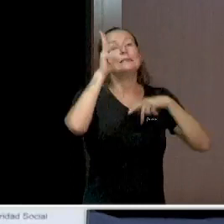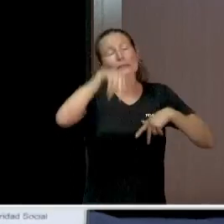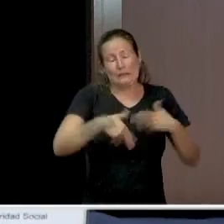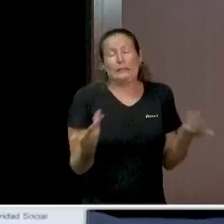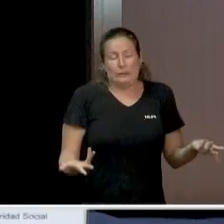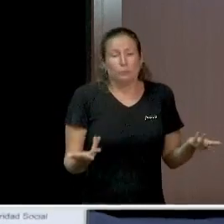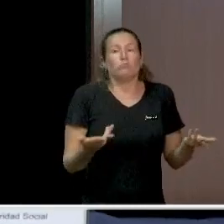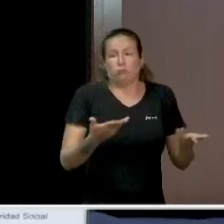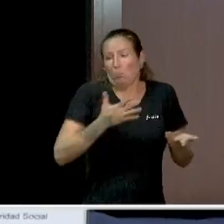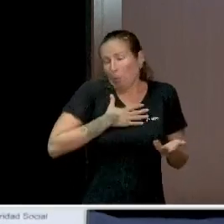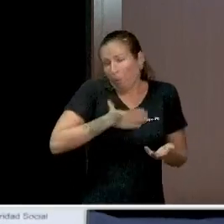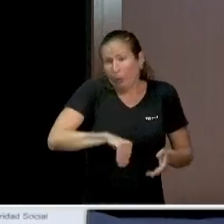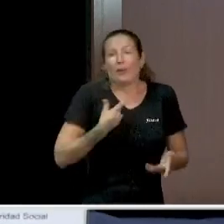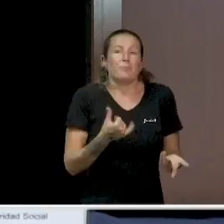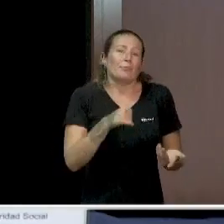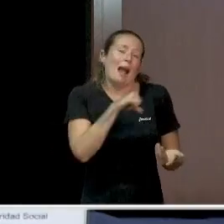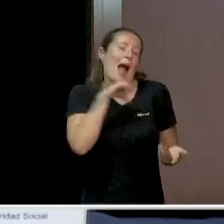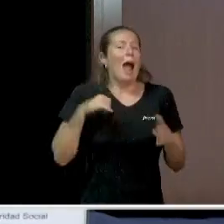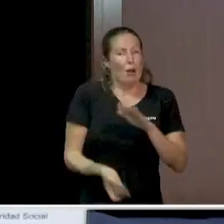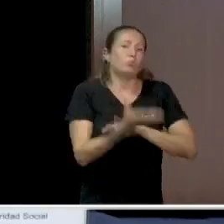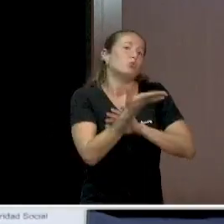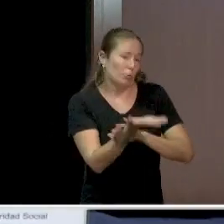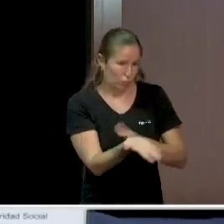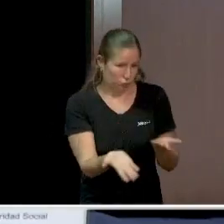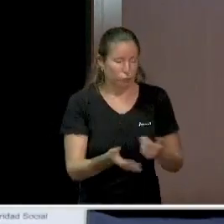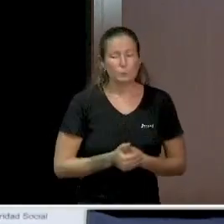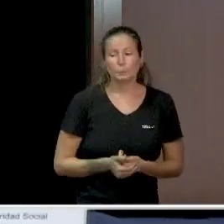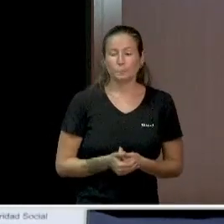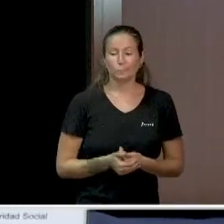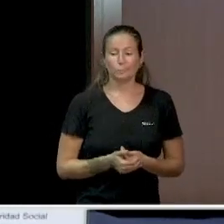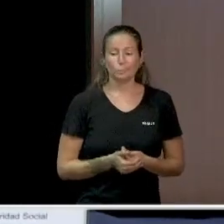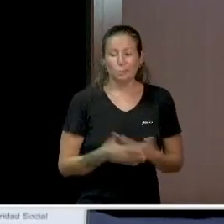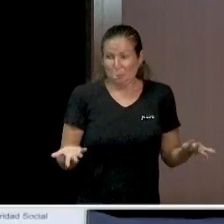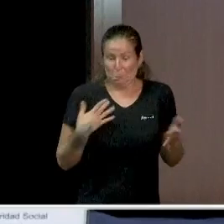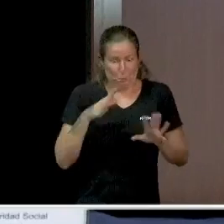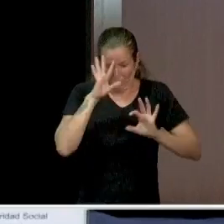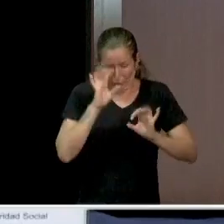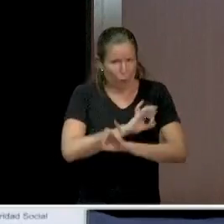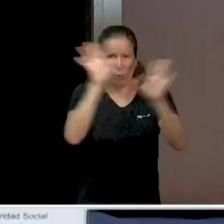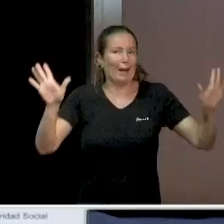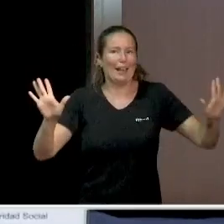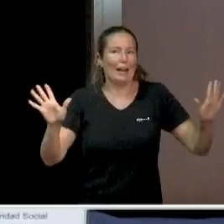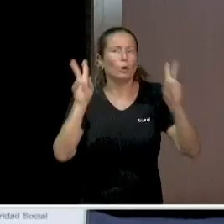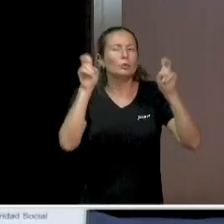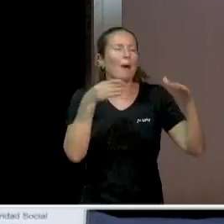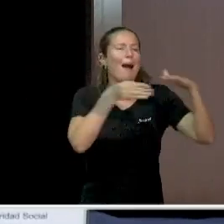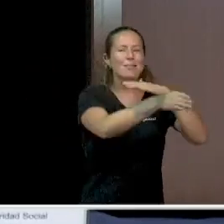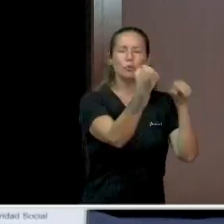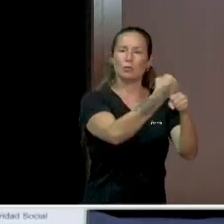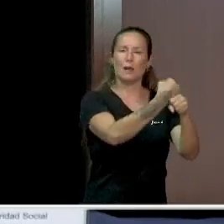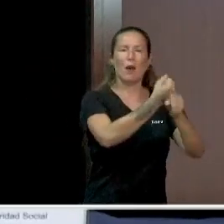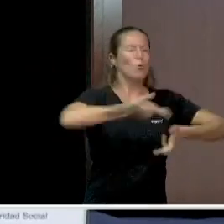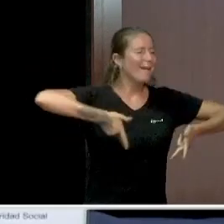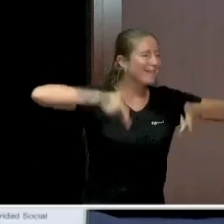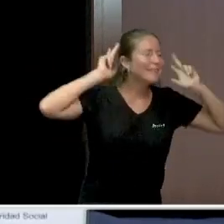por cuenta propia, lo que llamamos el emprendimiento. Por supuesto, y relacionado con ese acceso